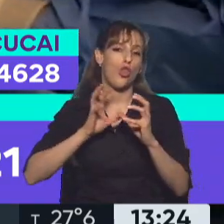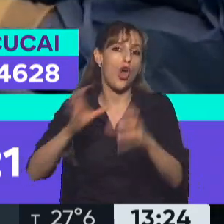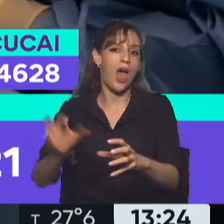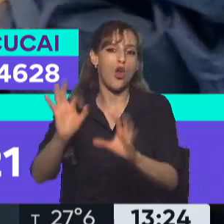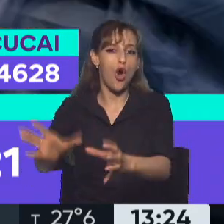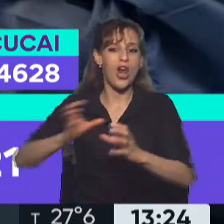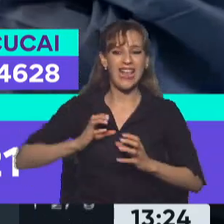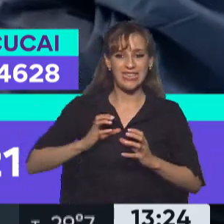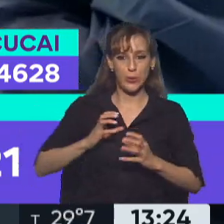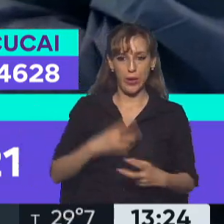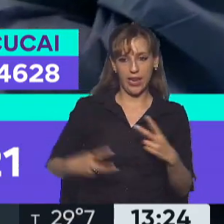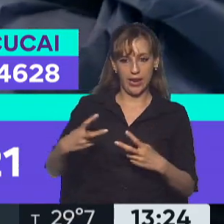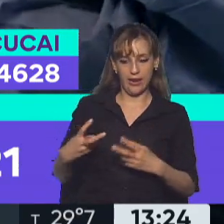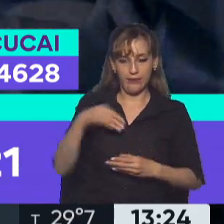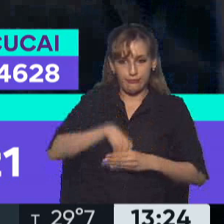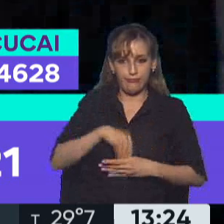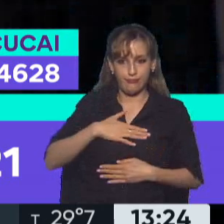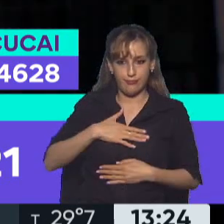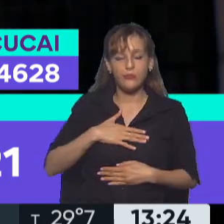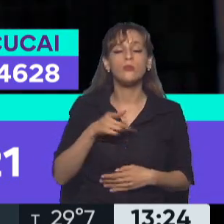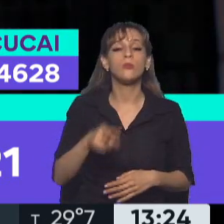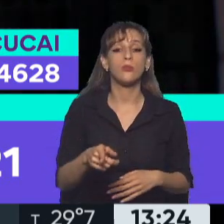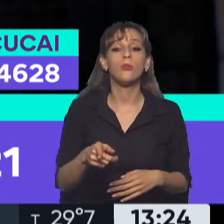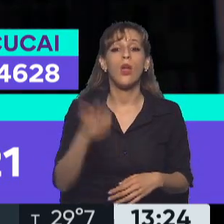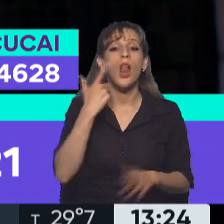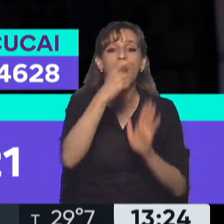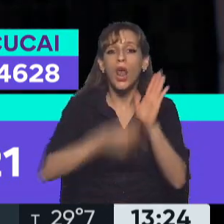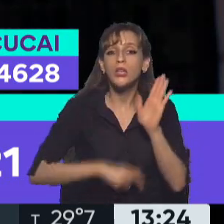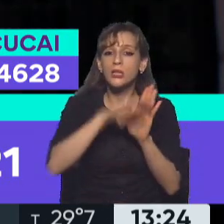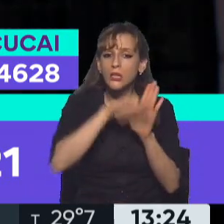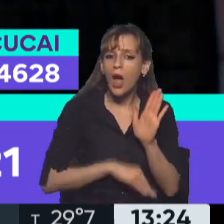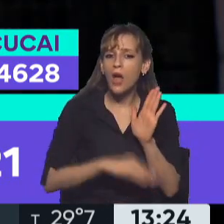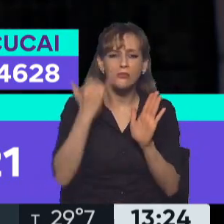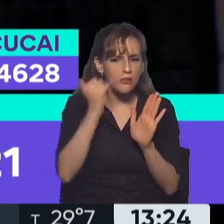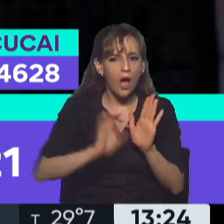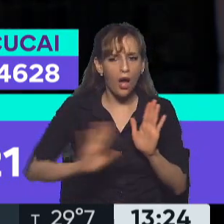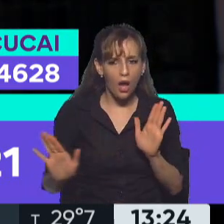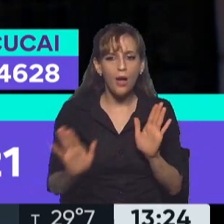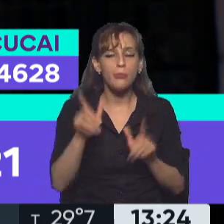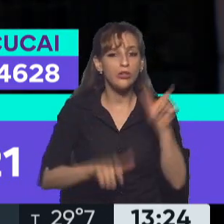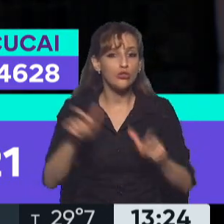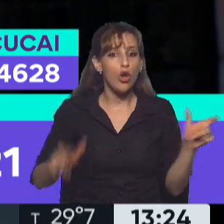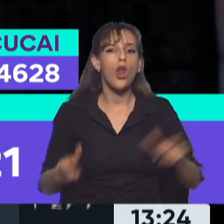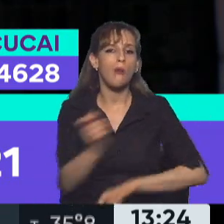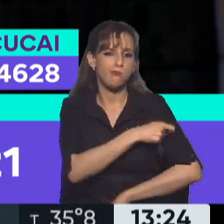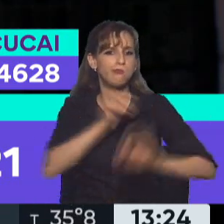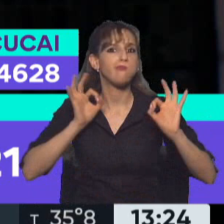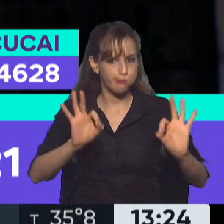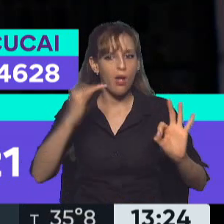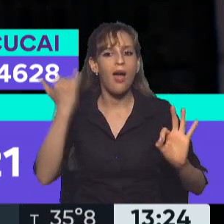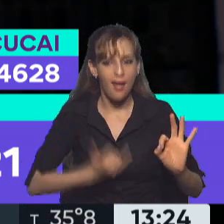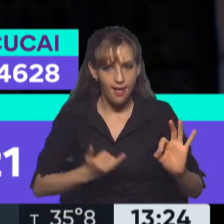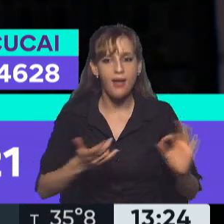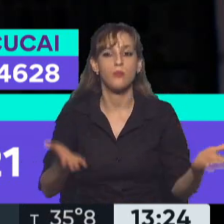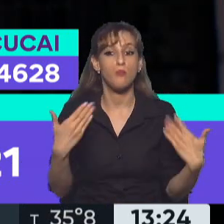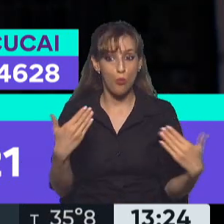la lista de espera esté trasplantada con un esquema completo para poder recibir un trasplante y someterse a una